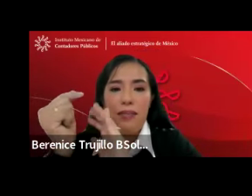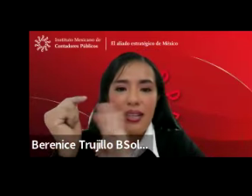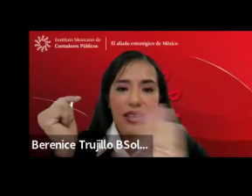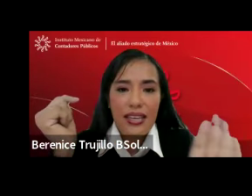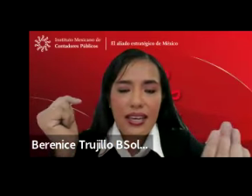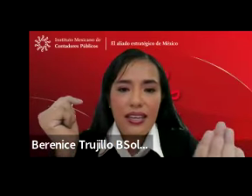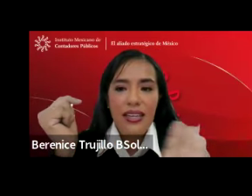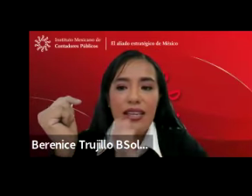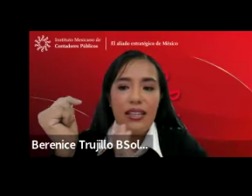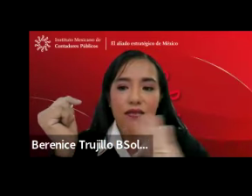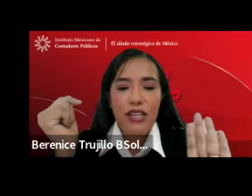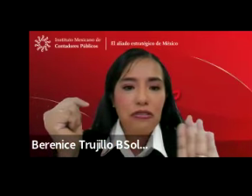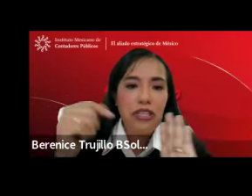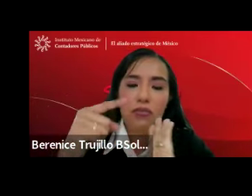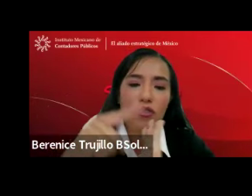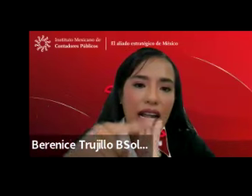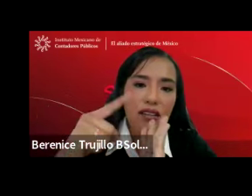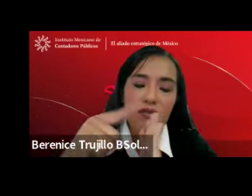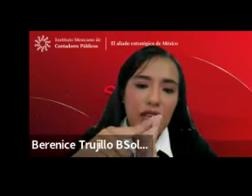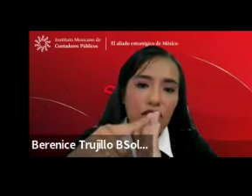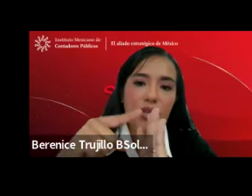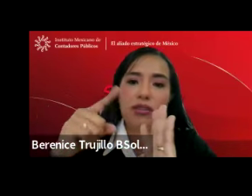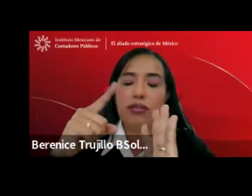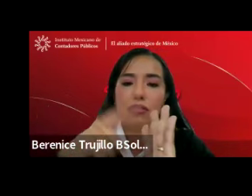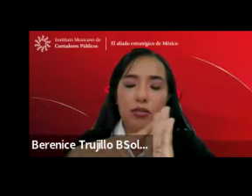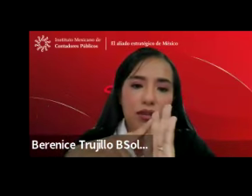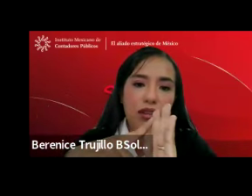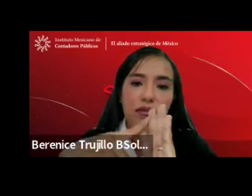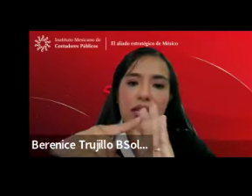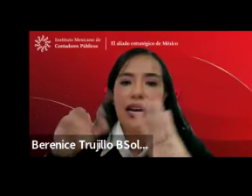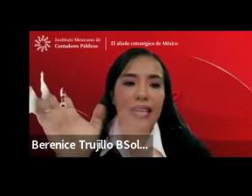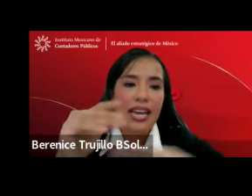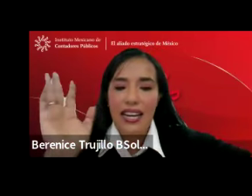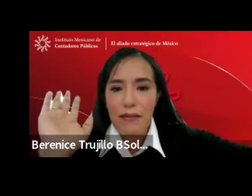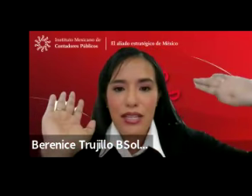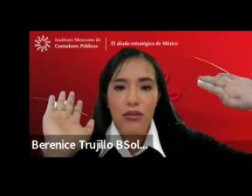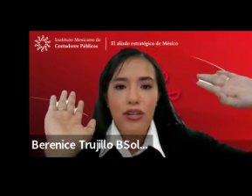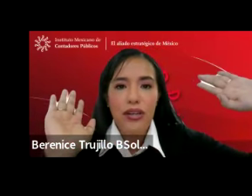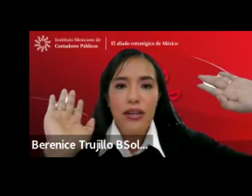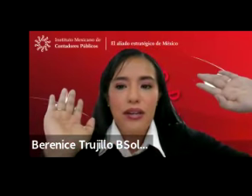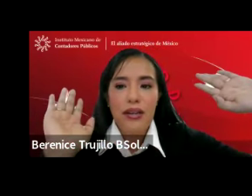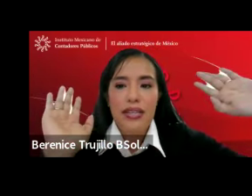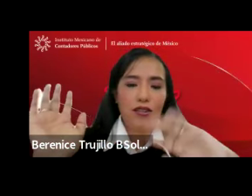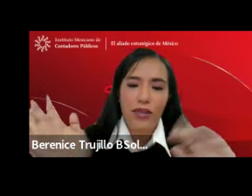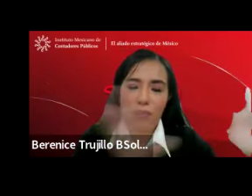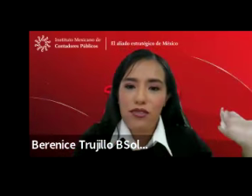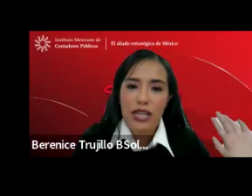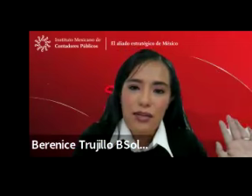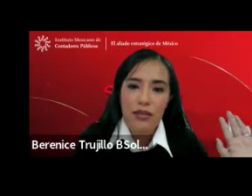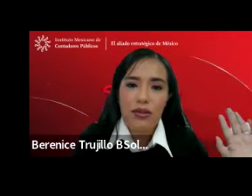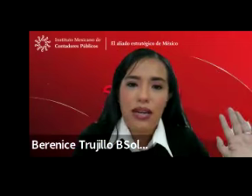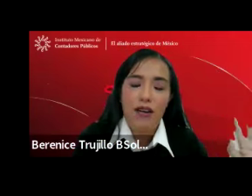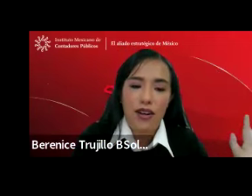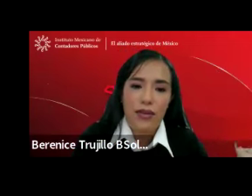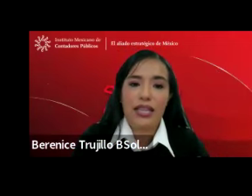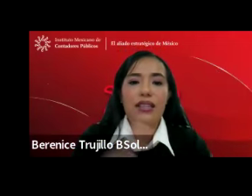Entonces, en mi plantilla identifico si es moral, si es fideicomiso o si es persona física y ya, la mando. Ya olvidemos